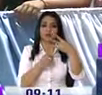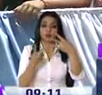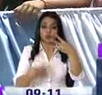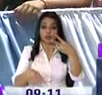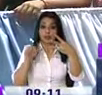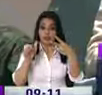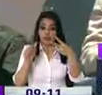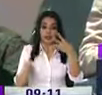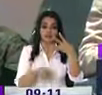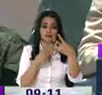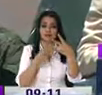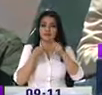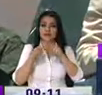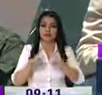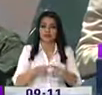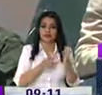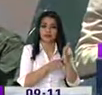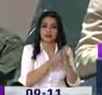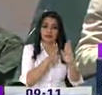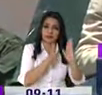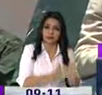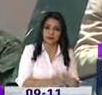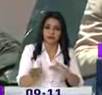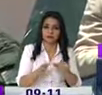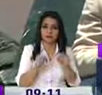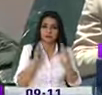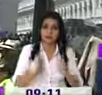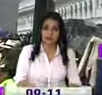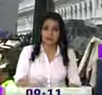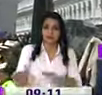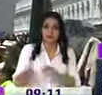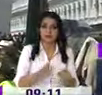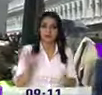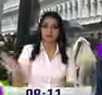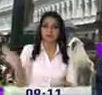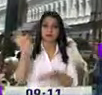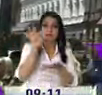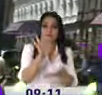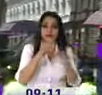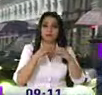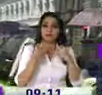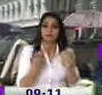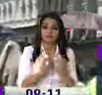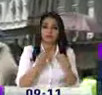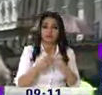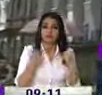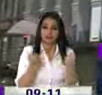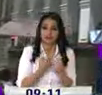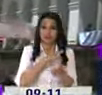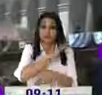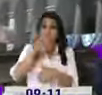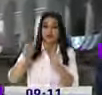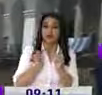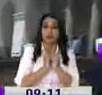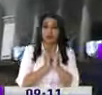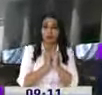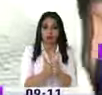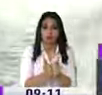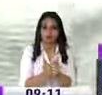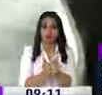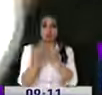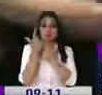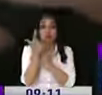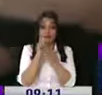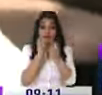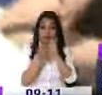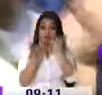hija Alejandra, varios secretarios de Estado, asambleístas y representantes de organizaciones sociales. Al término del acto,